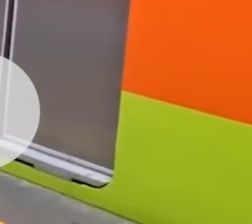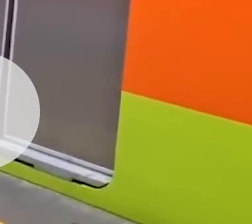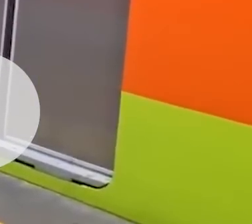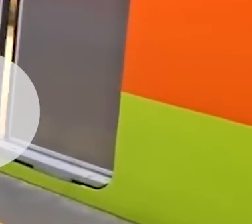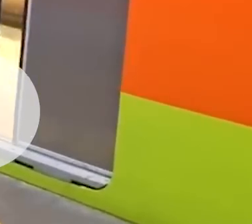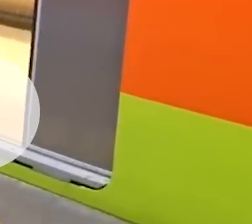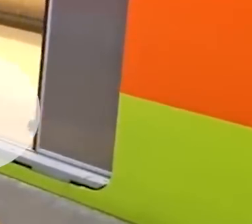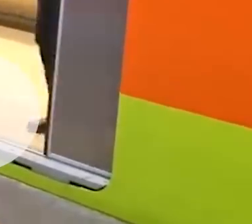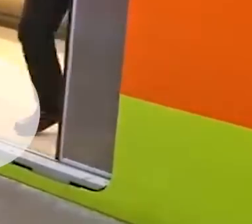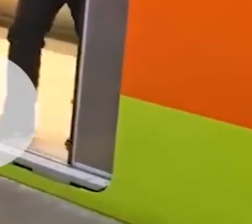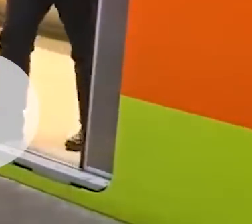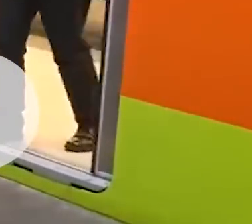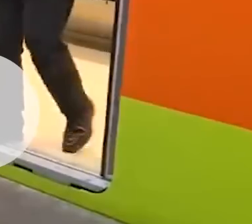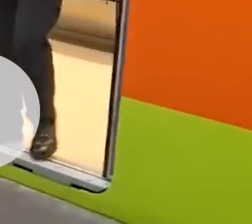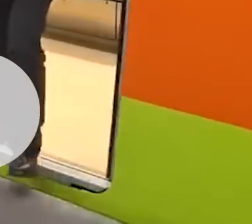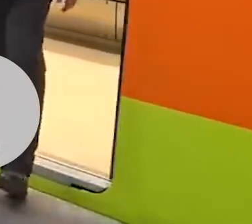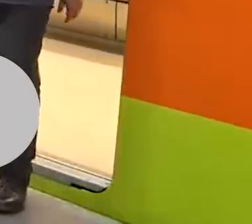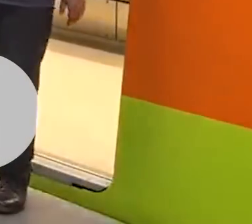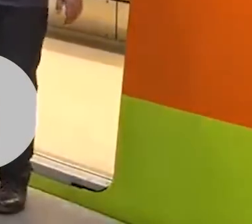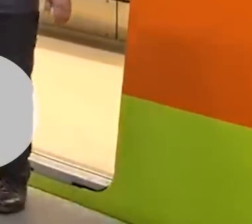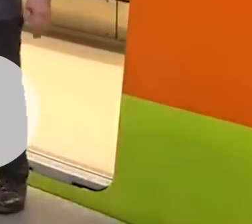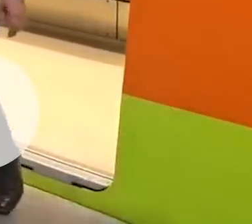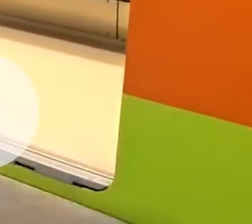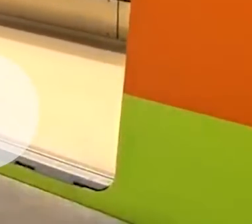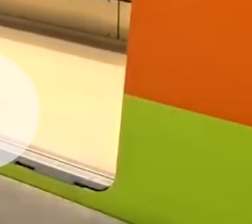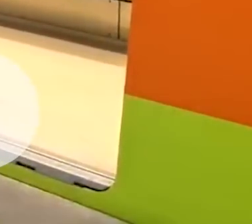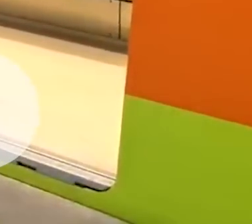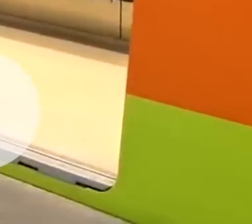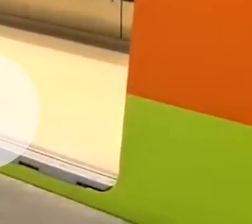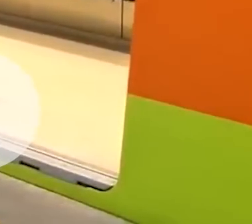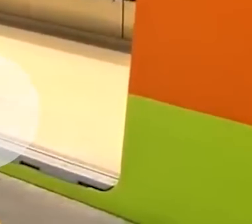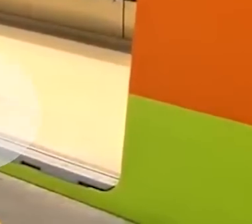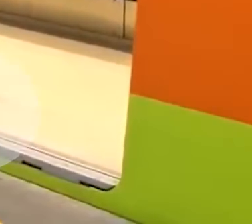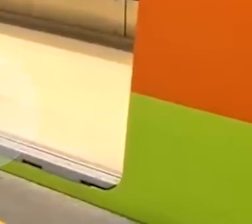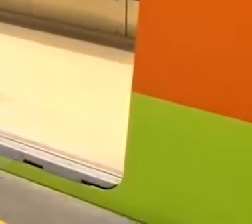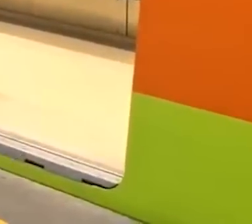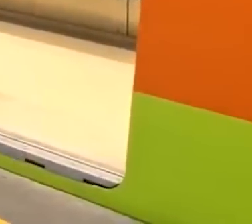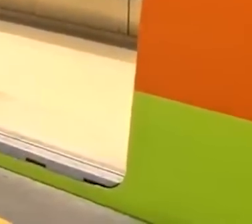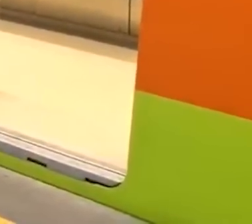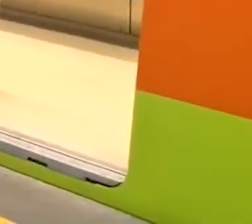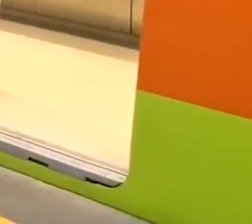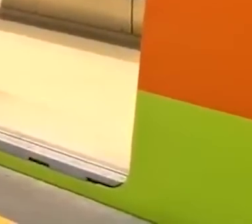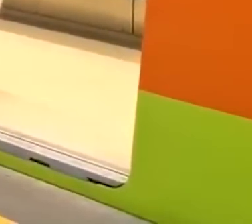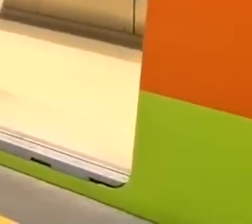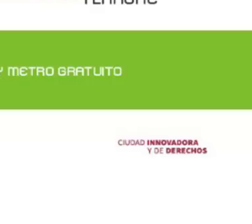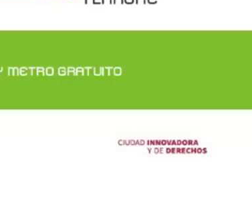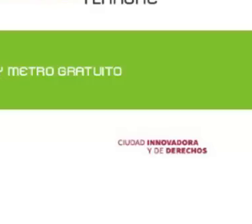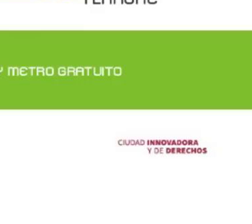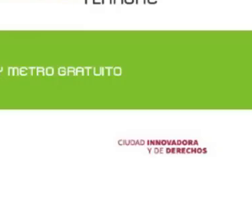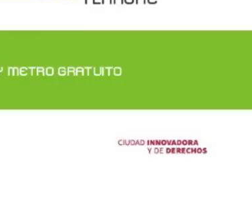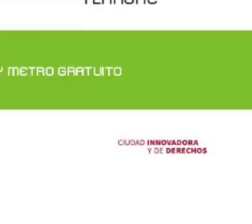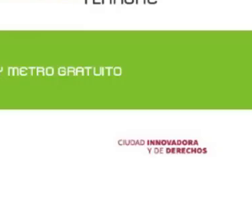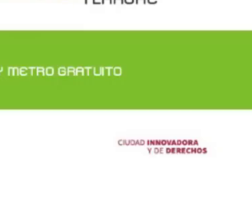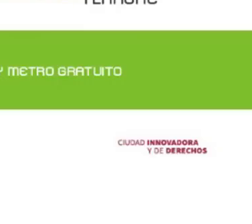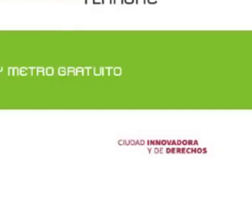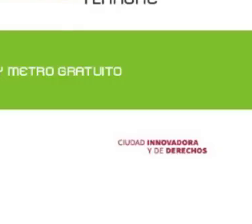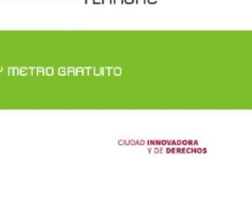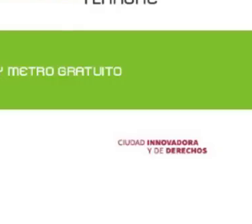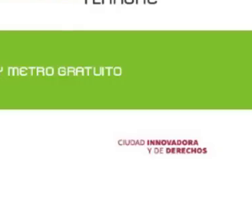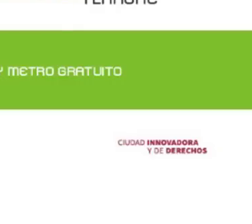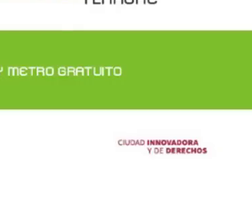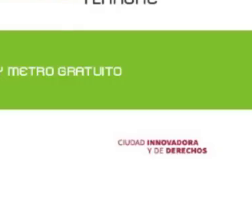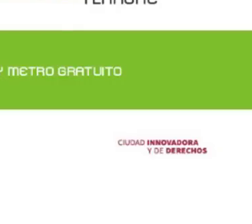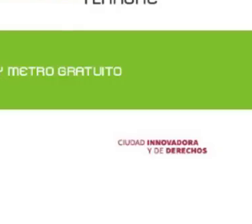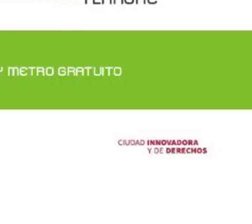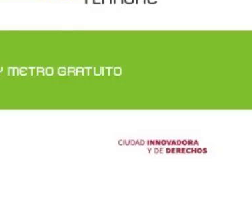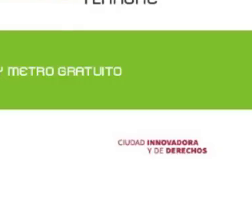una longitud de 11.8 kilómetros. Las autoridades indicaron que para apoyar a los usuarios, se continuará ofreciendo el servicio